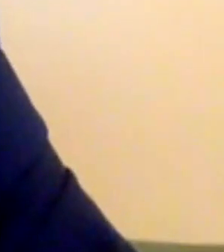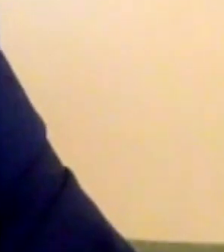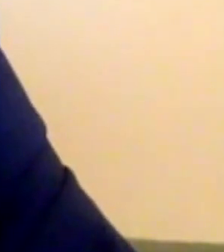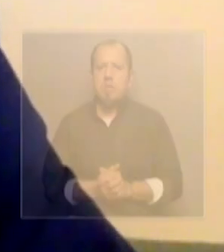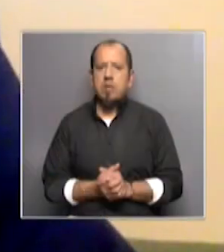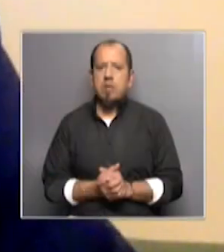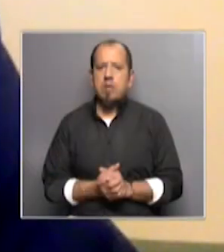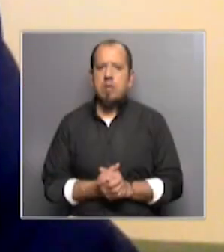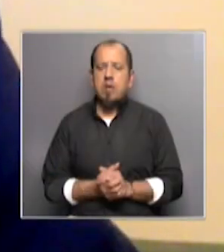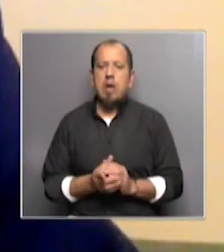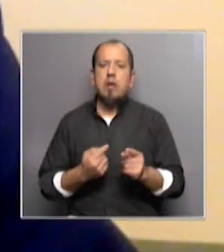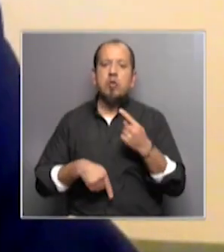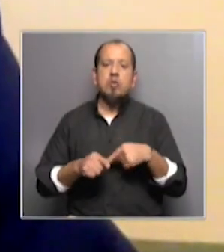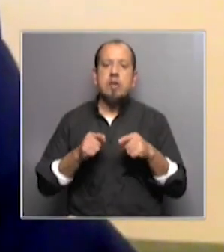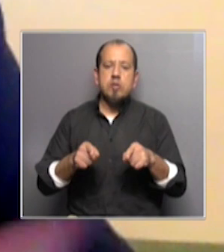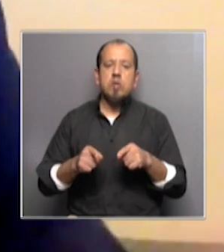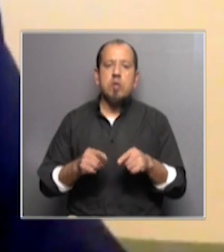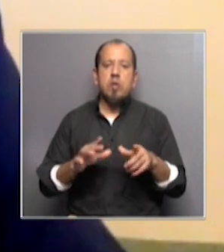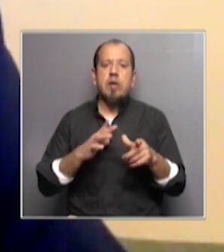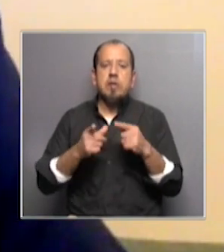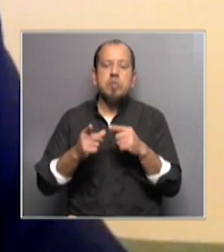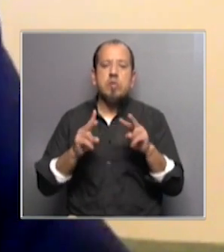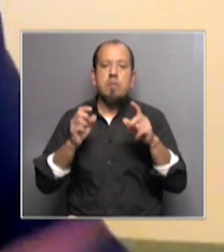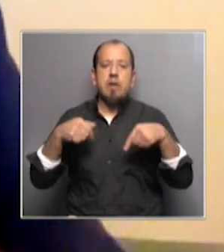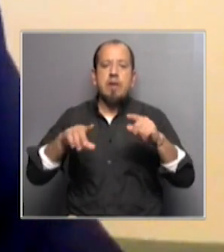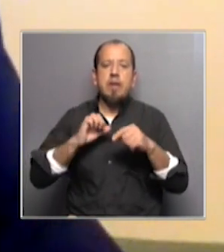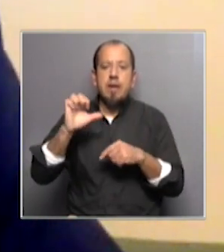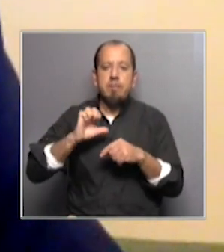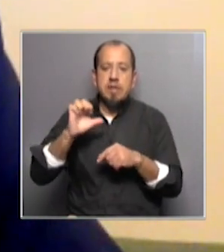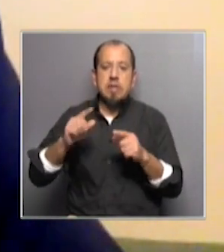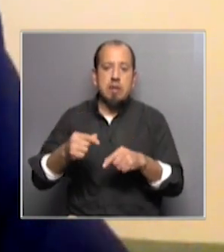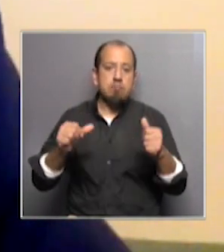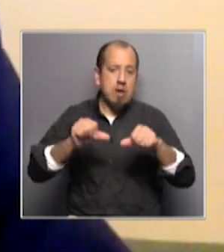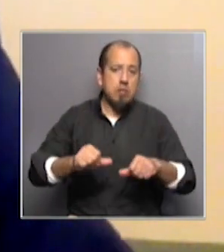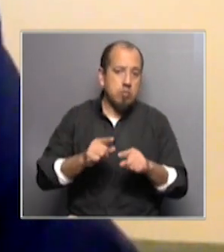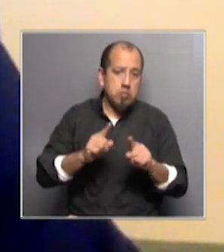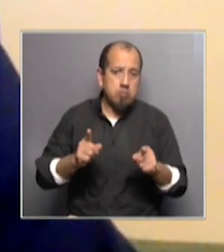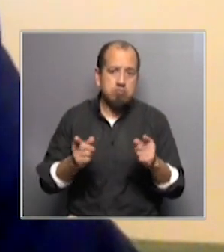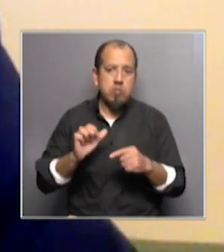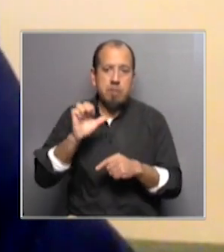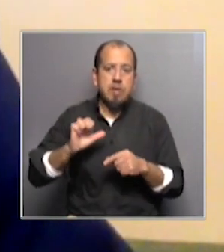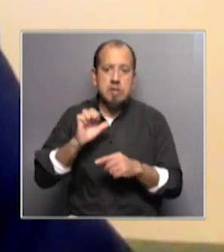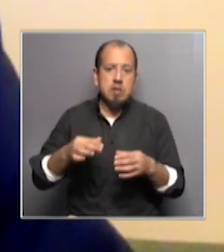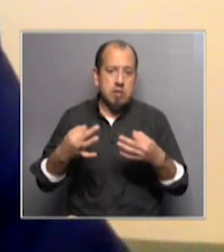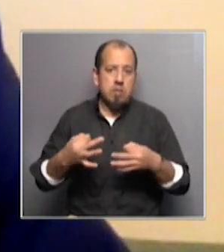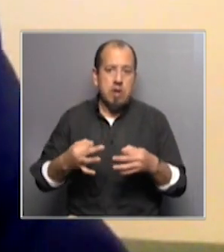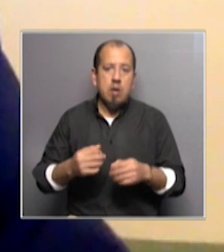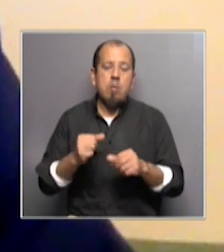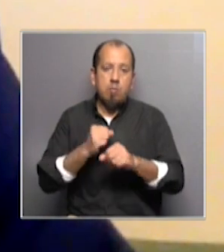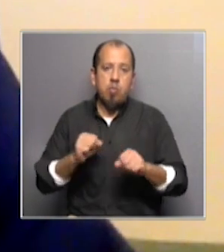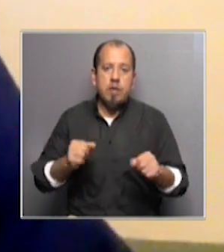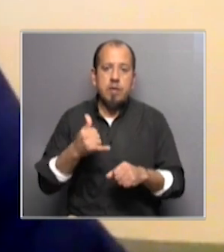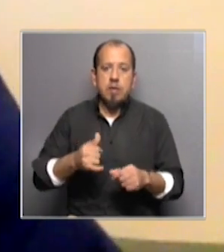cotizantes. Y eso no necesariamente está asociado a que la empresa le esté yendo mal. O sea, que una empresa que le esté yendo bien, por ejemplo, podría